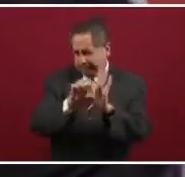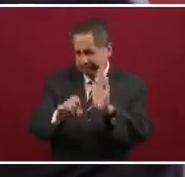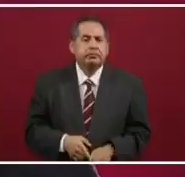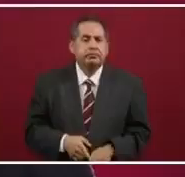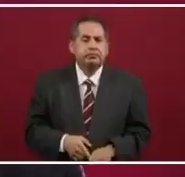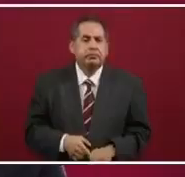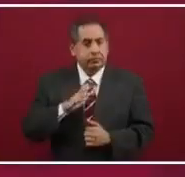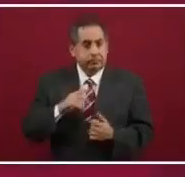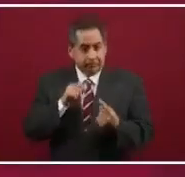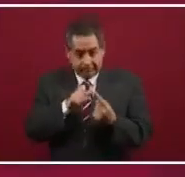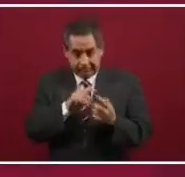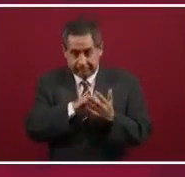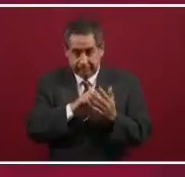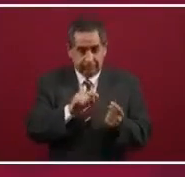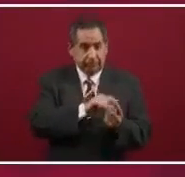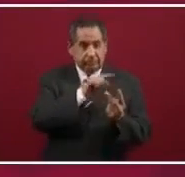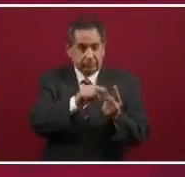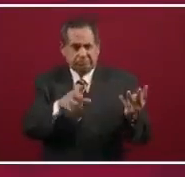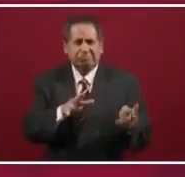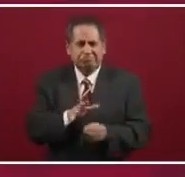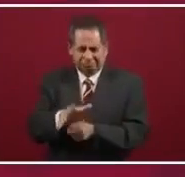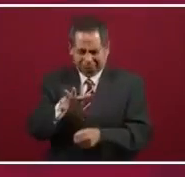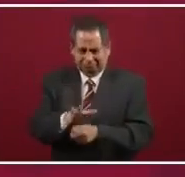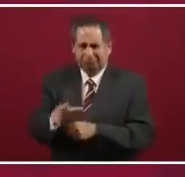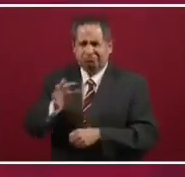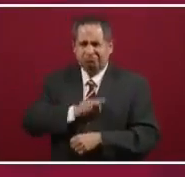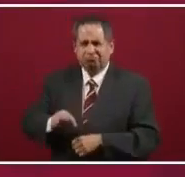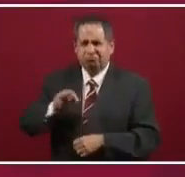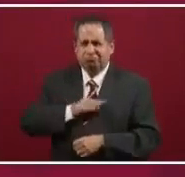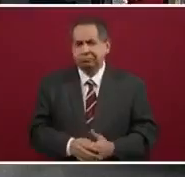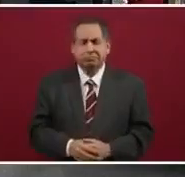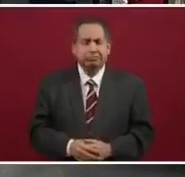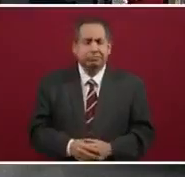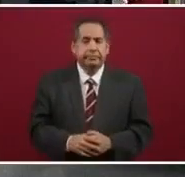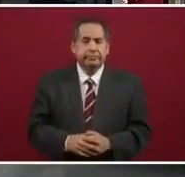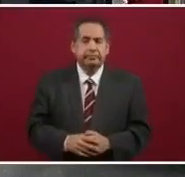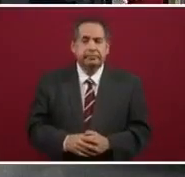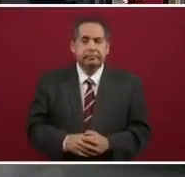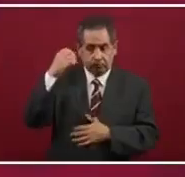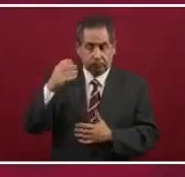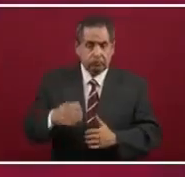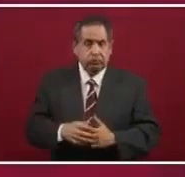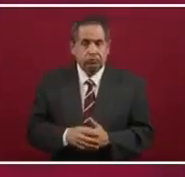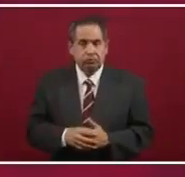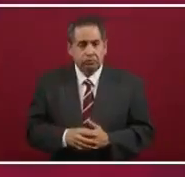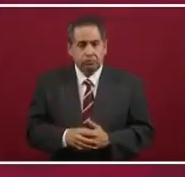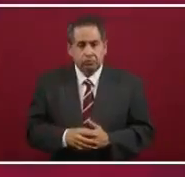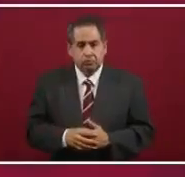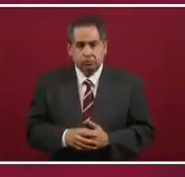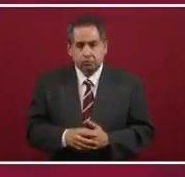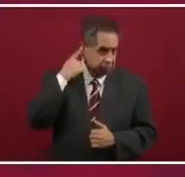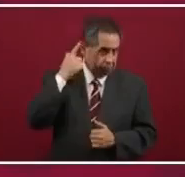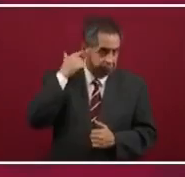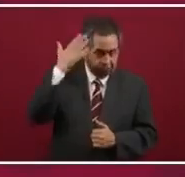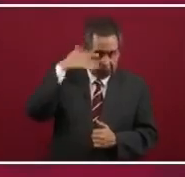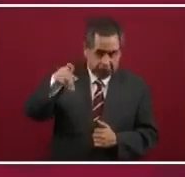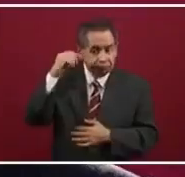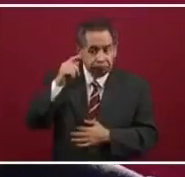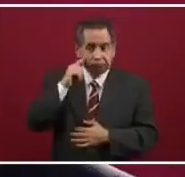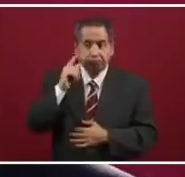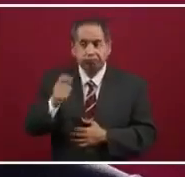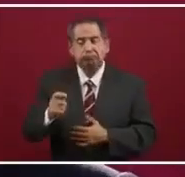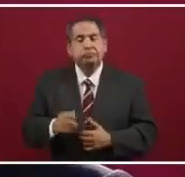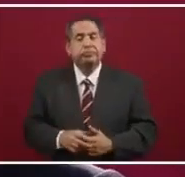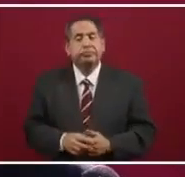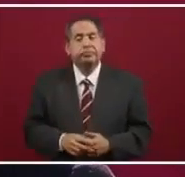ejemplo, nada más. Pero hay muchas otras cosas, muchas otras cosas. Ahora en Oaxaca, y me están escuchando, y me están viendo,